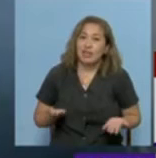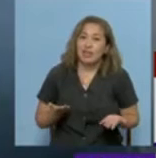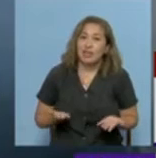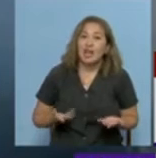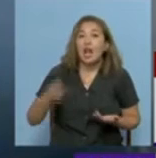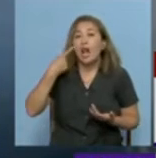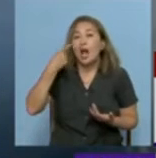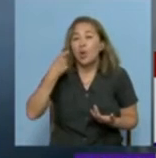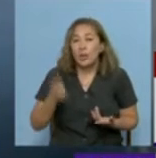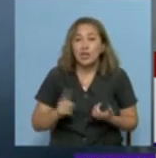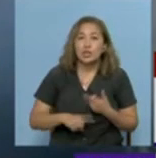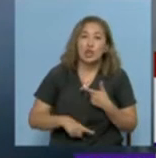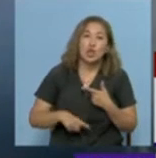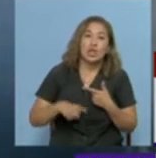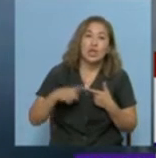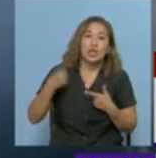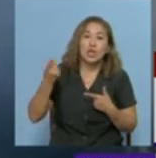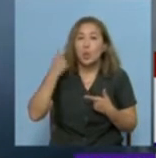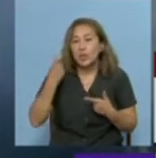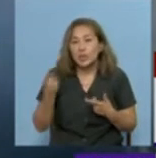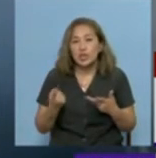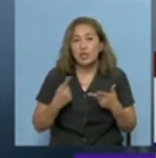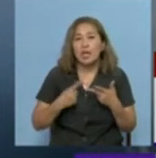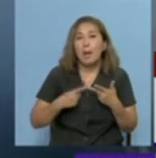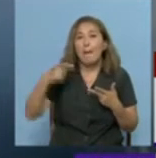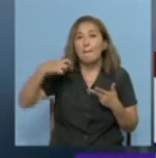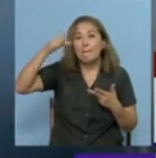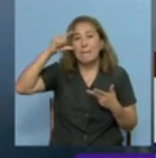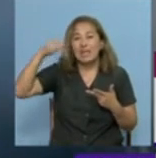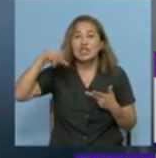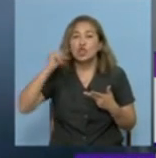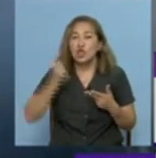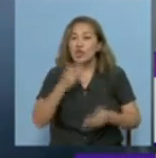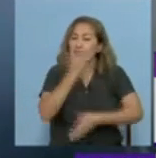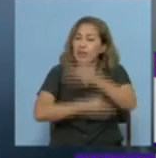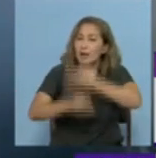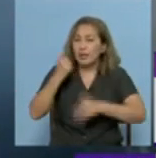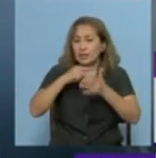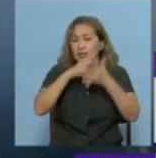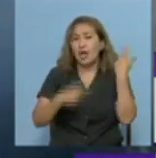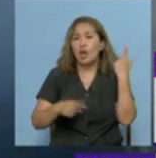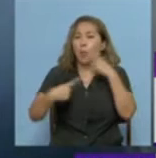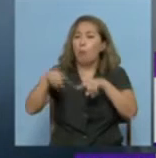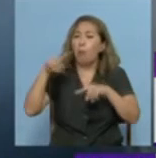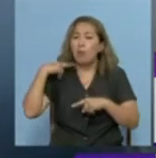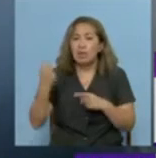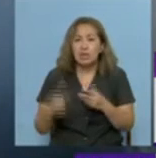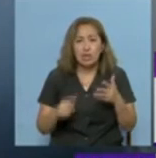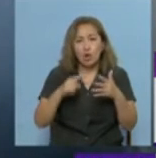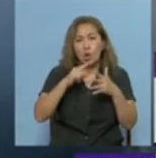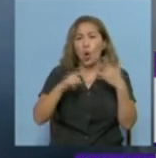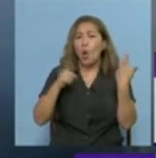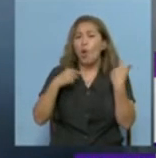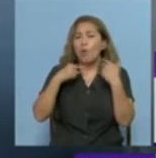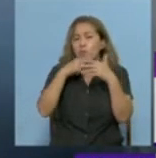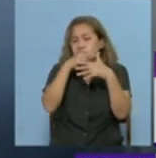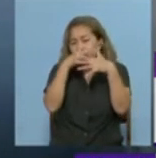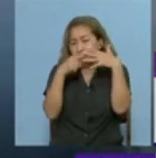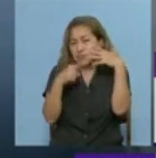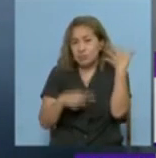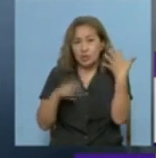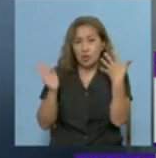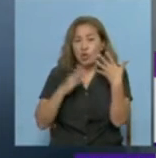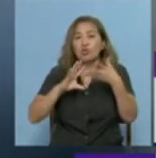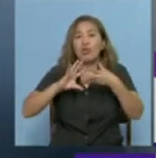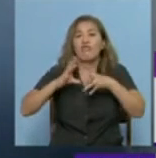Las jubilaciones, las pensiones no contributivas, las pensiones por discapacidad, las asignaciones familiares y la asignación universal por hijo,